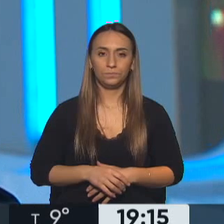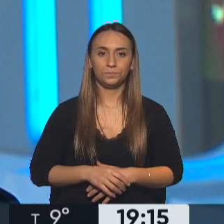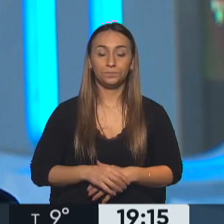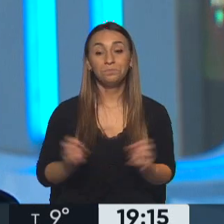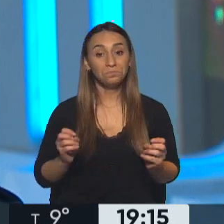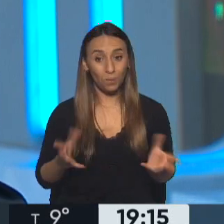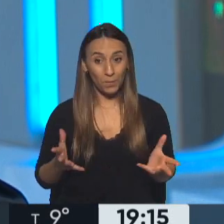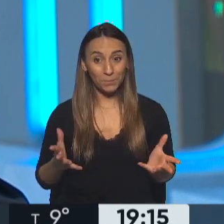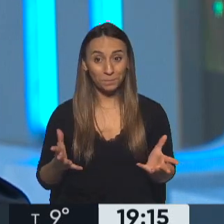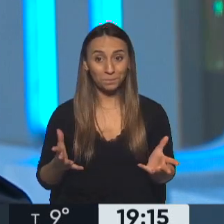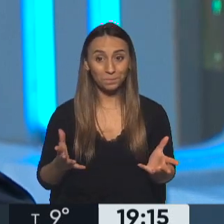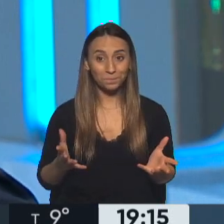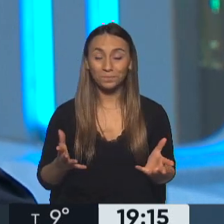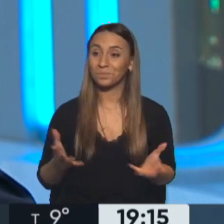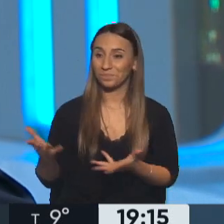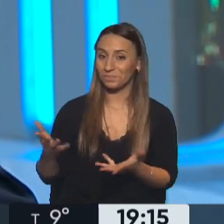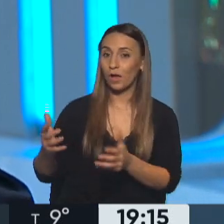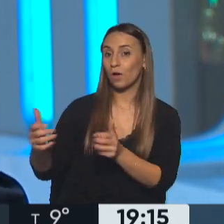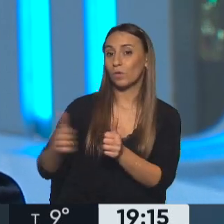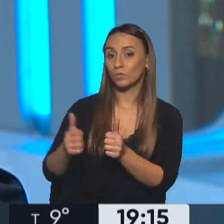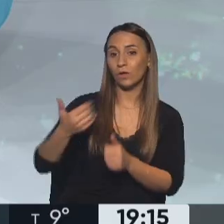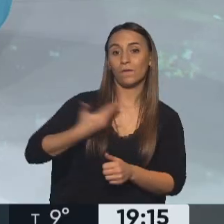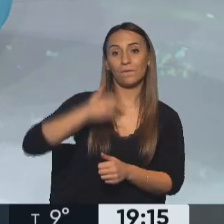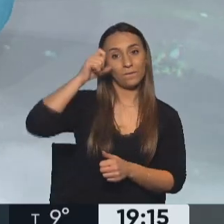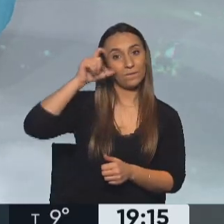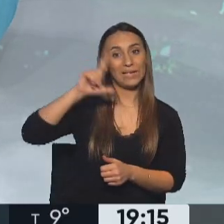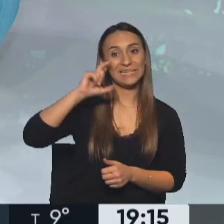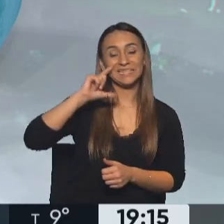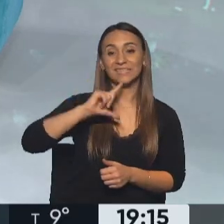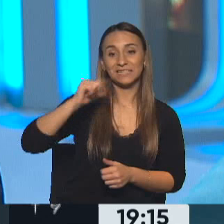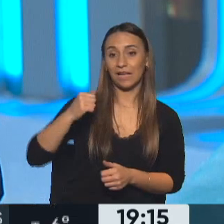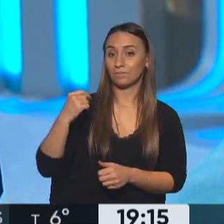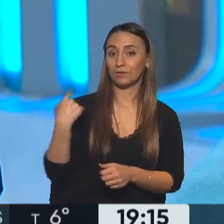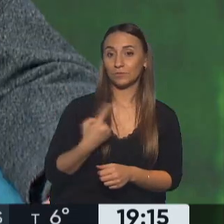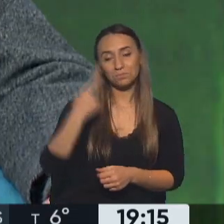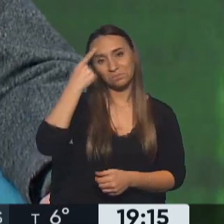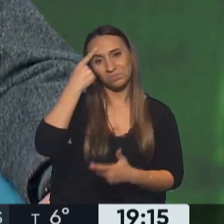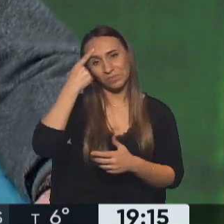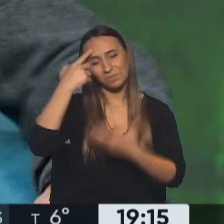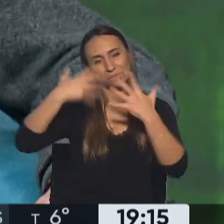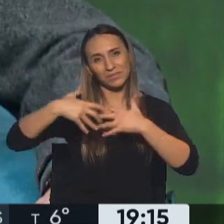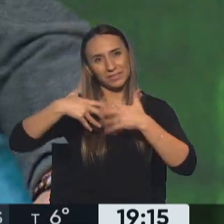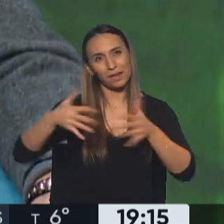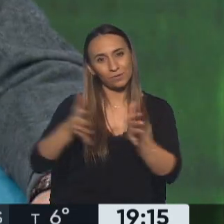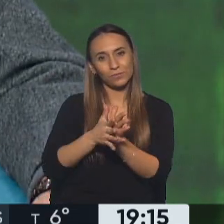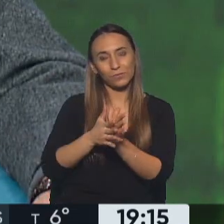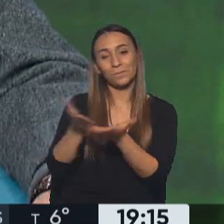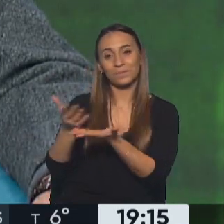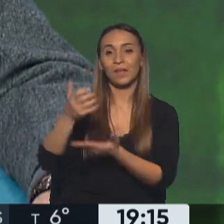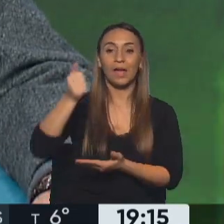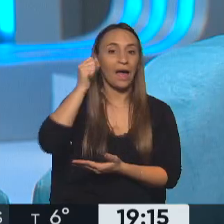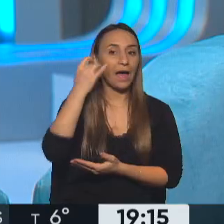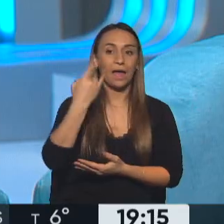muy bien aquí estamos aquí estamos junto con felicita para pensar juntos en voz alta con agustín rossi muchísimas gracias muchas gracias por la